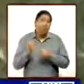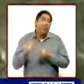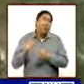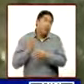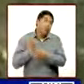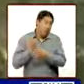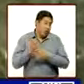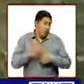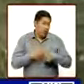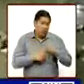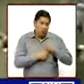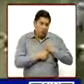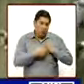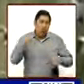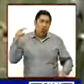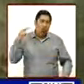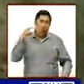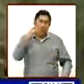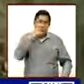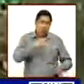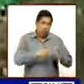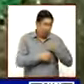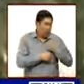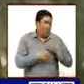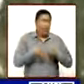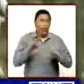de Chuspipata con todo el equipamiento.